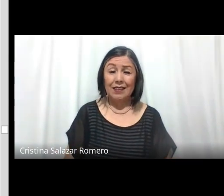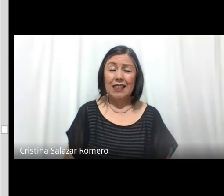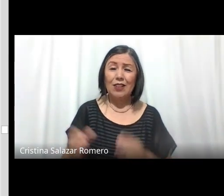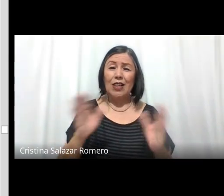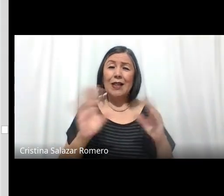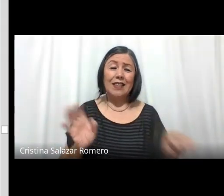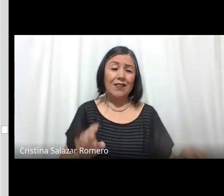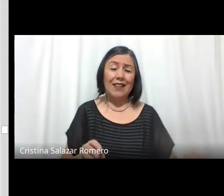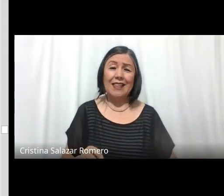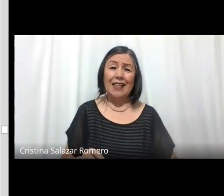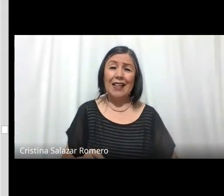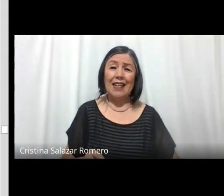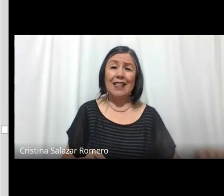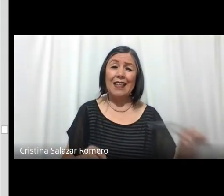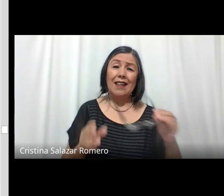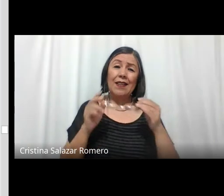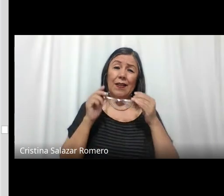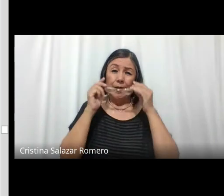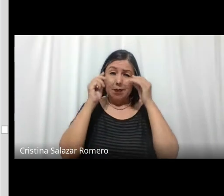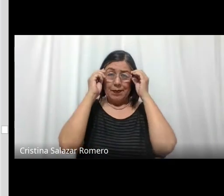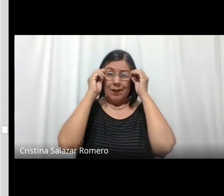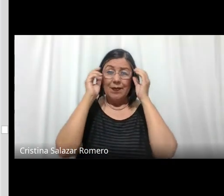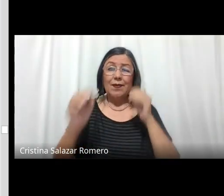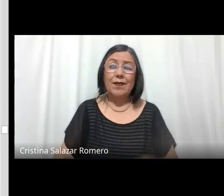¿Sí? ¿Qué es lo que lo hace diferente a la seña?